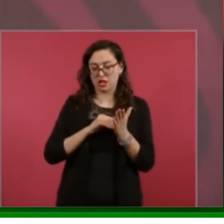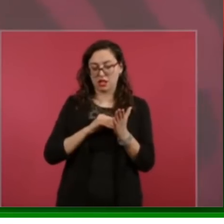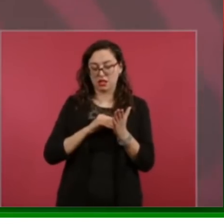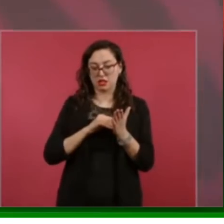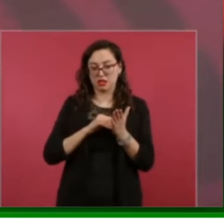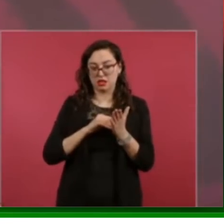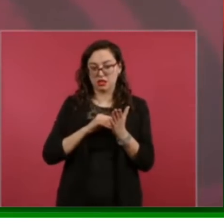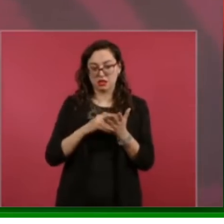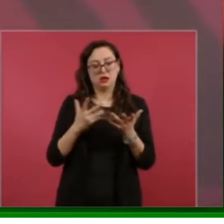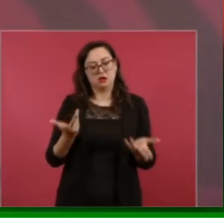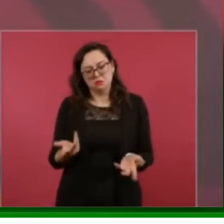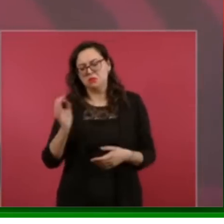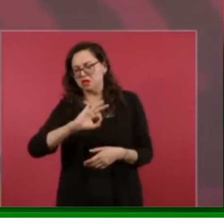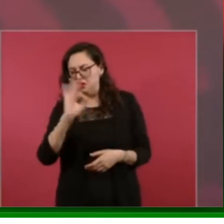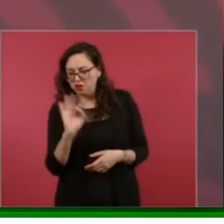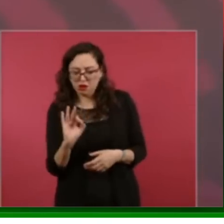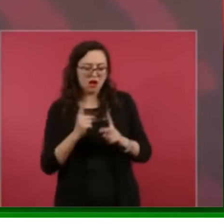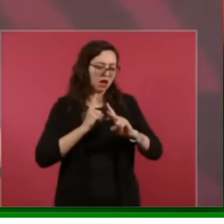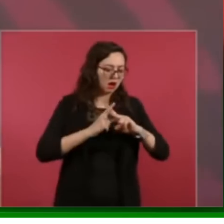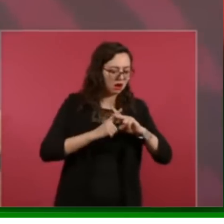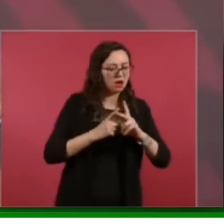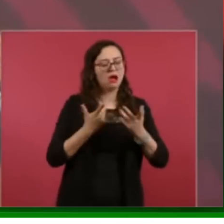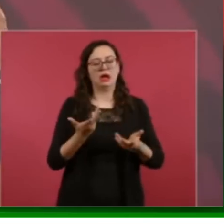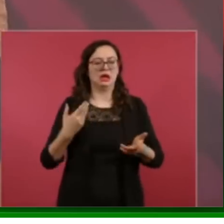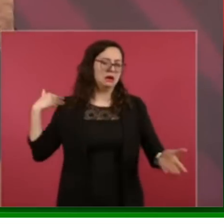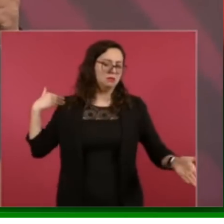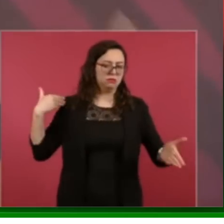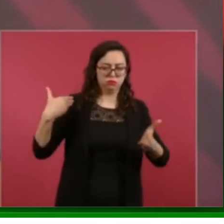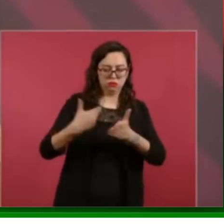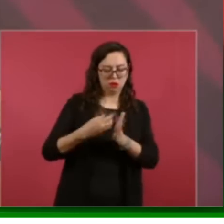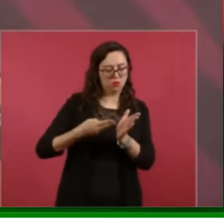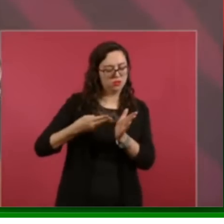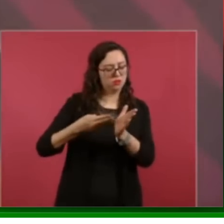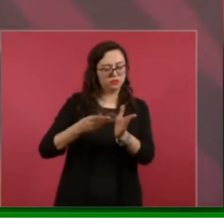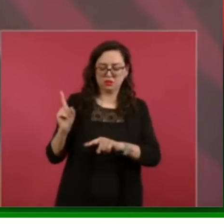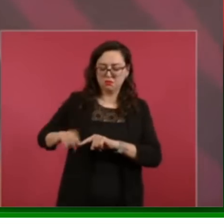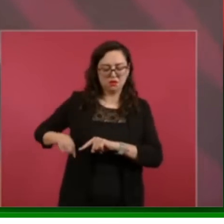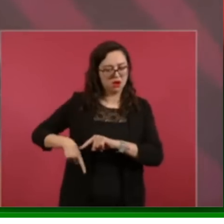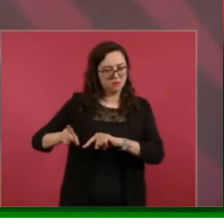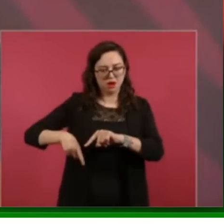Y con quitas por recargos, multas,